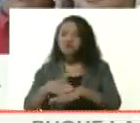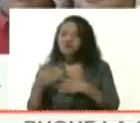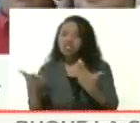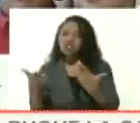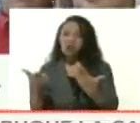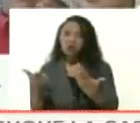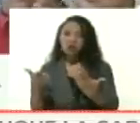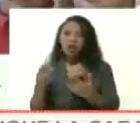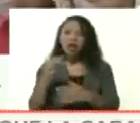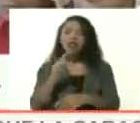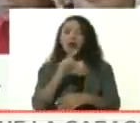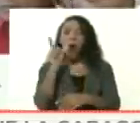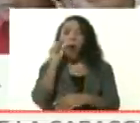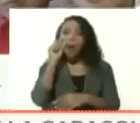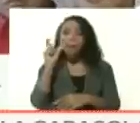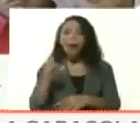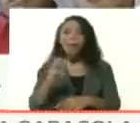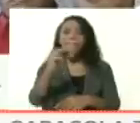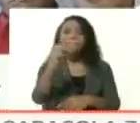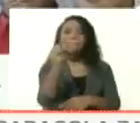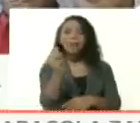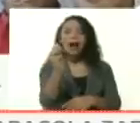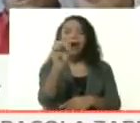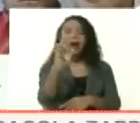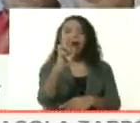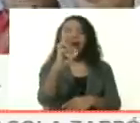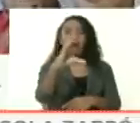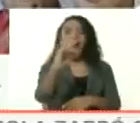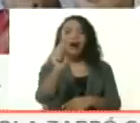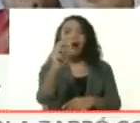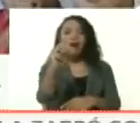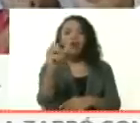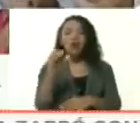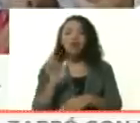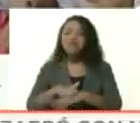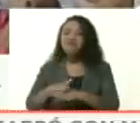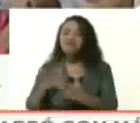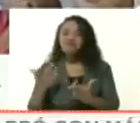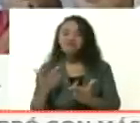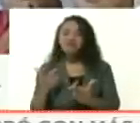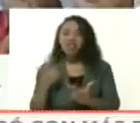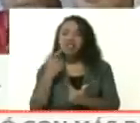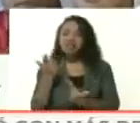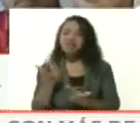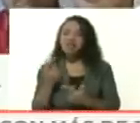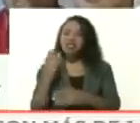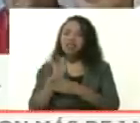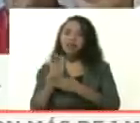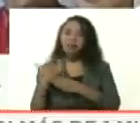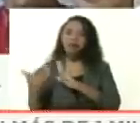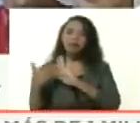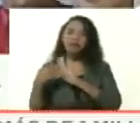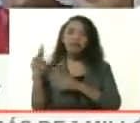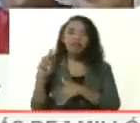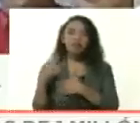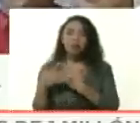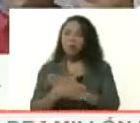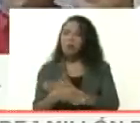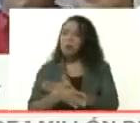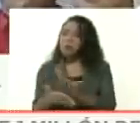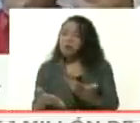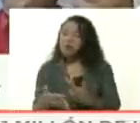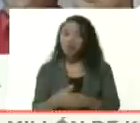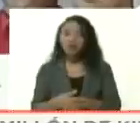preocupados ante la ausencia de declaraciones contra Venezuela. En Bolivia, una señora